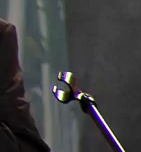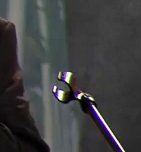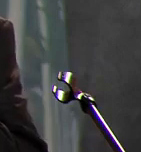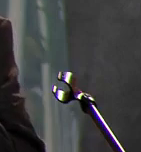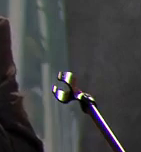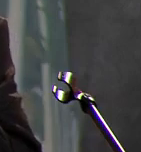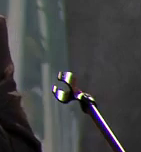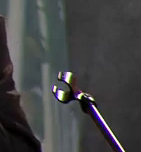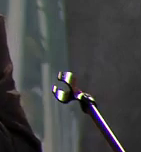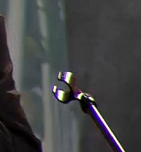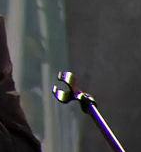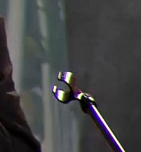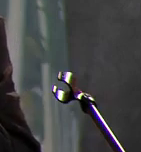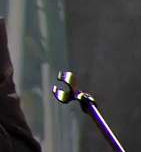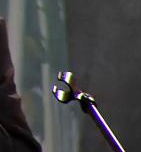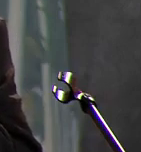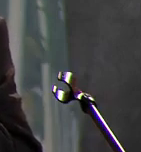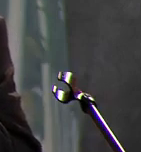Ven a verme,